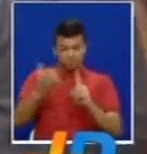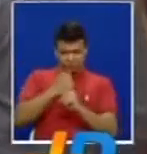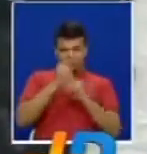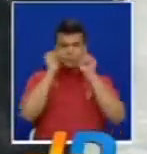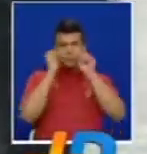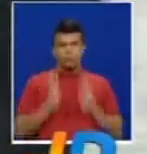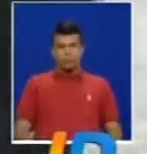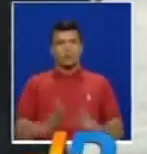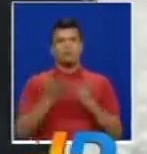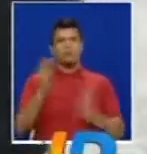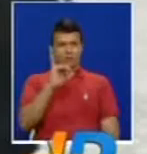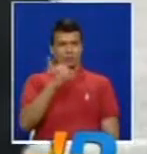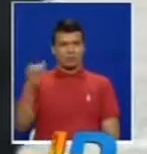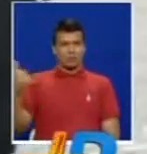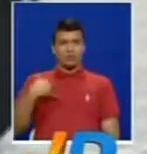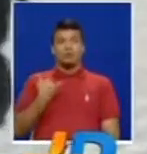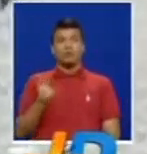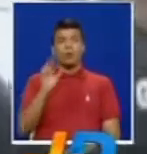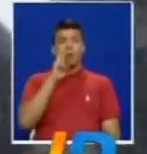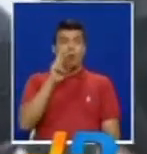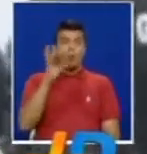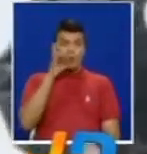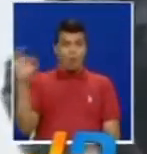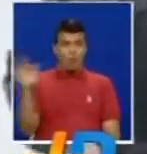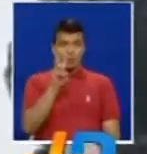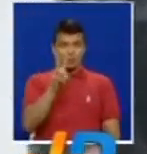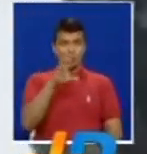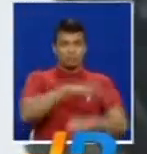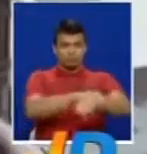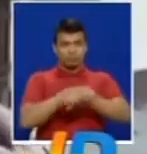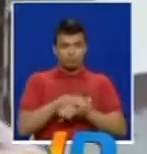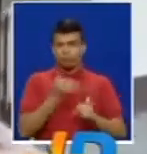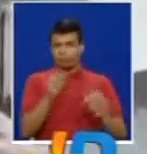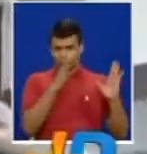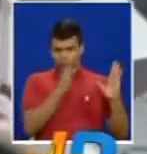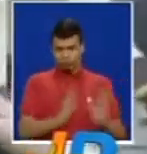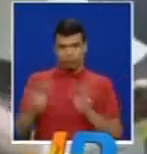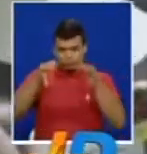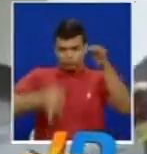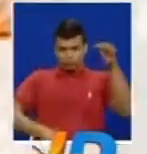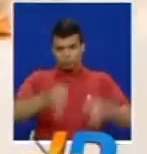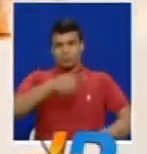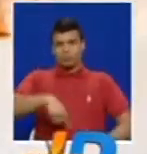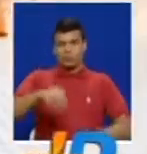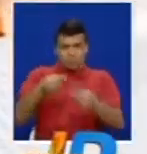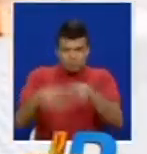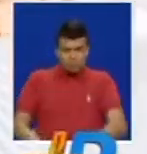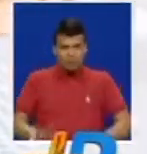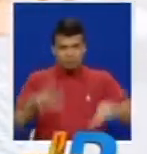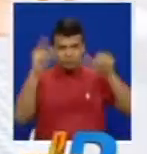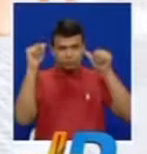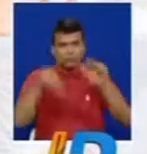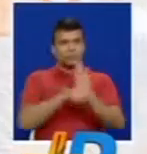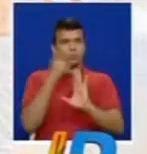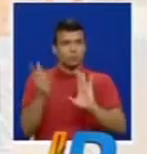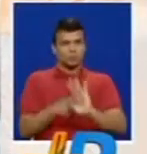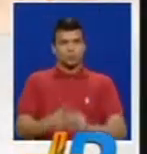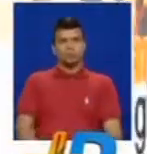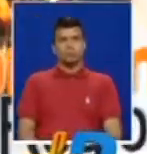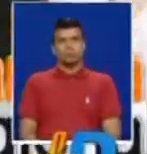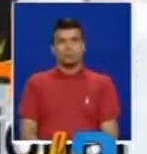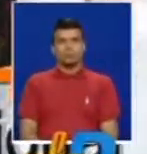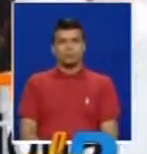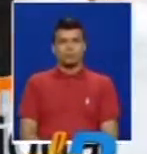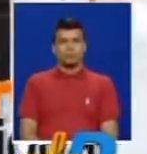de Jamundí. Por este caso, hay 2 capturados que están siendo procesados por desaparición forzosa y hurto por medios informáticos.